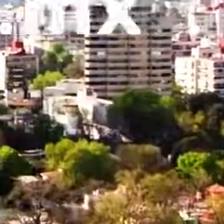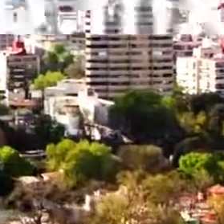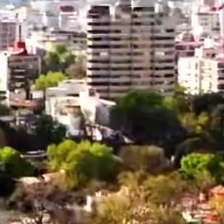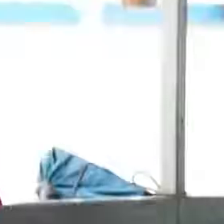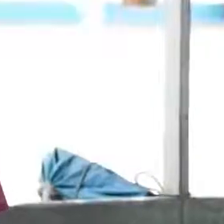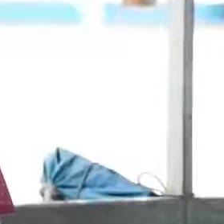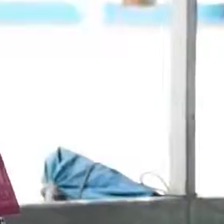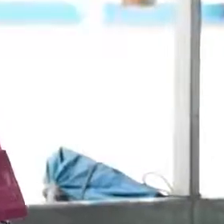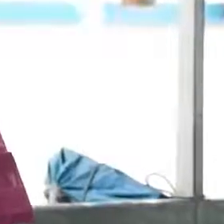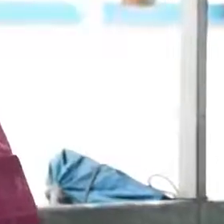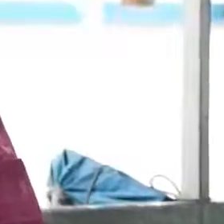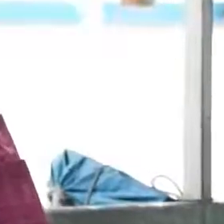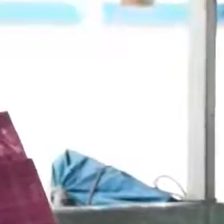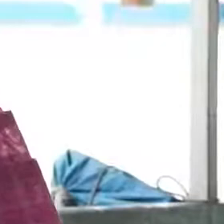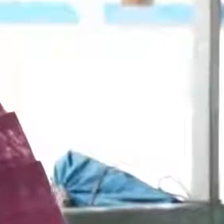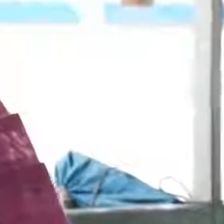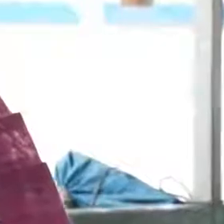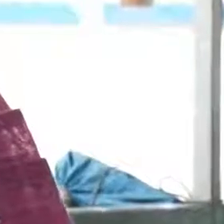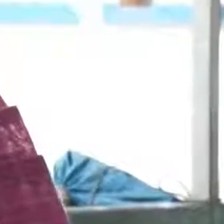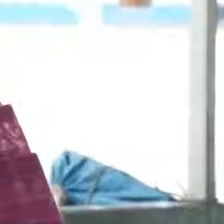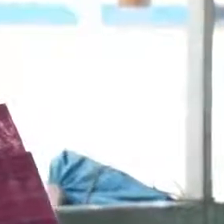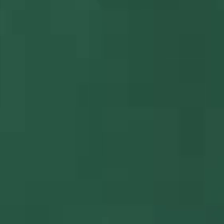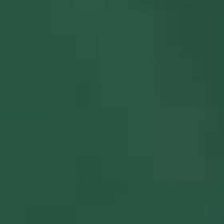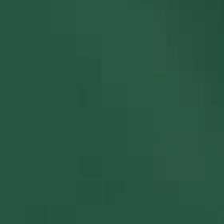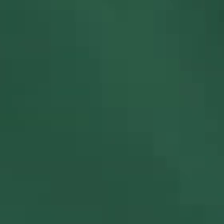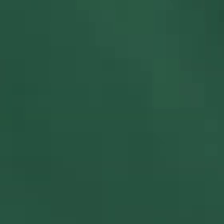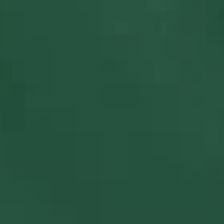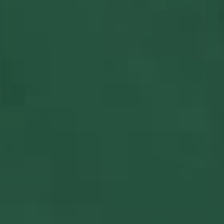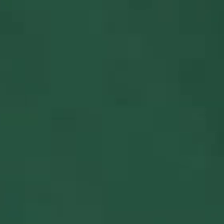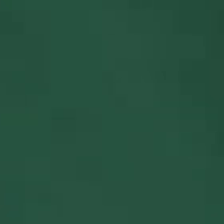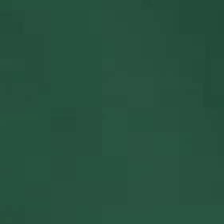coronavirus.gov.mx. Juntos saldremos adelante.